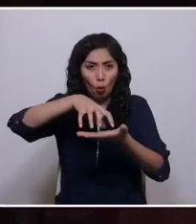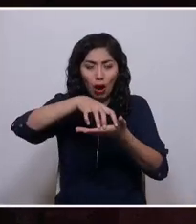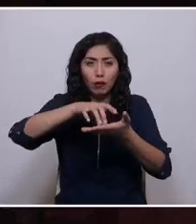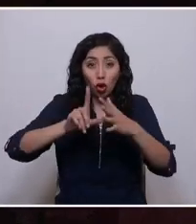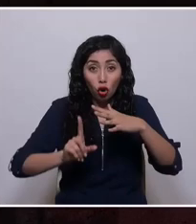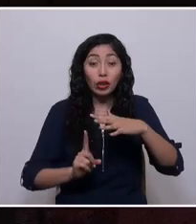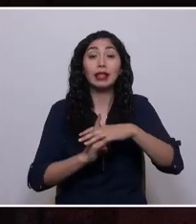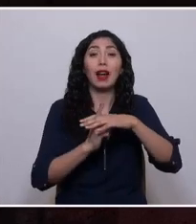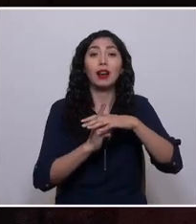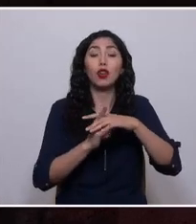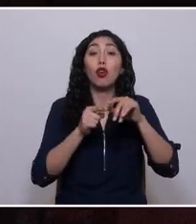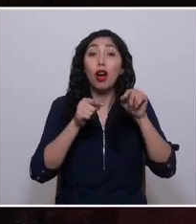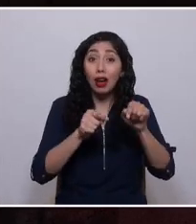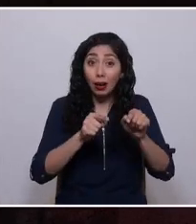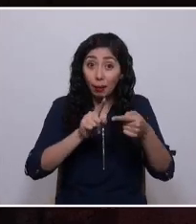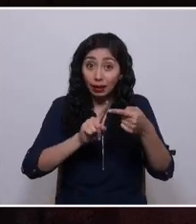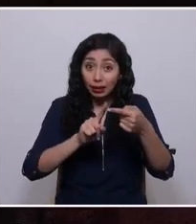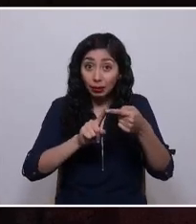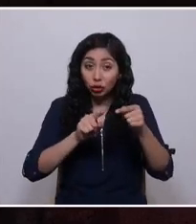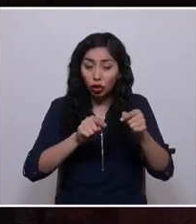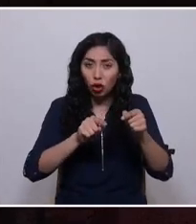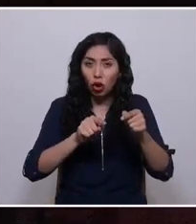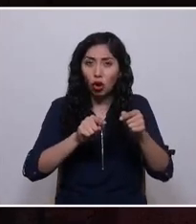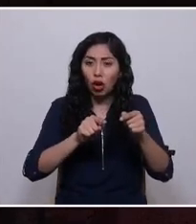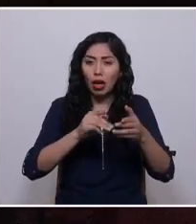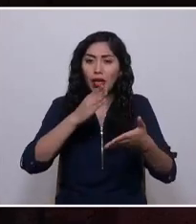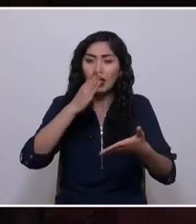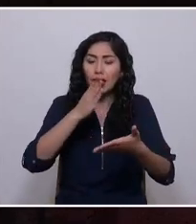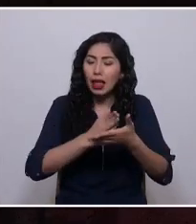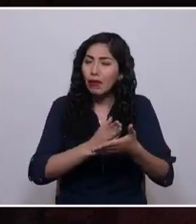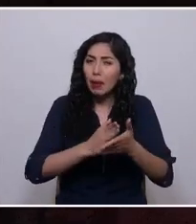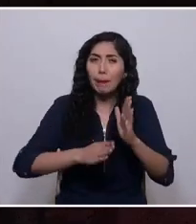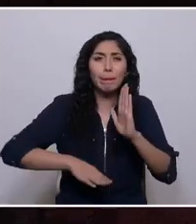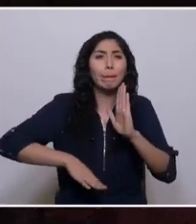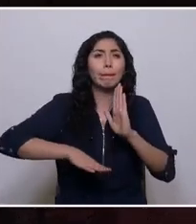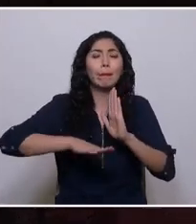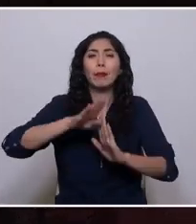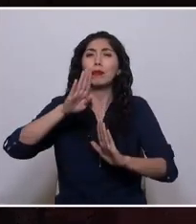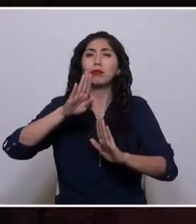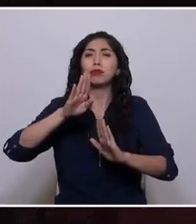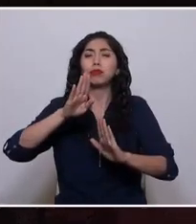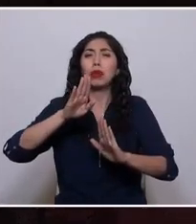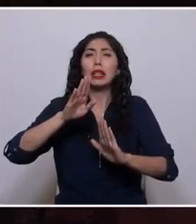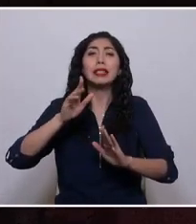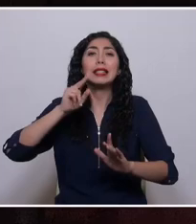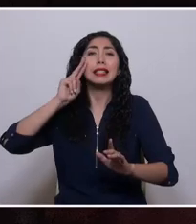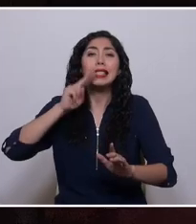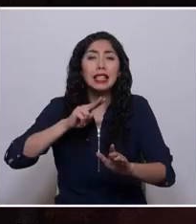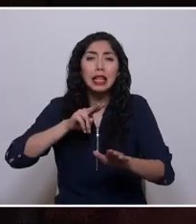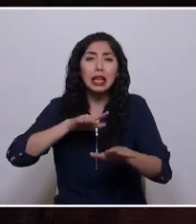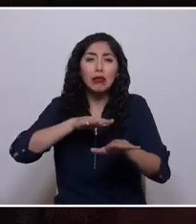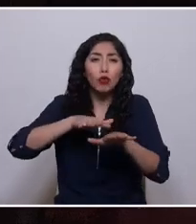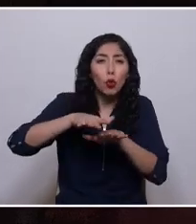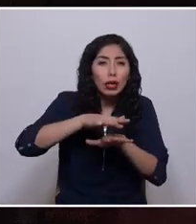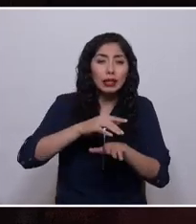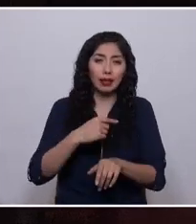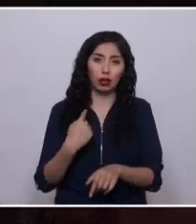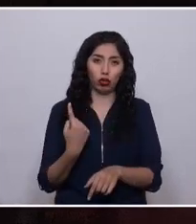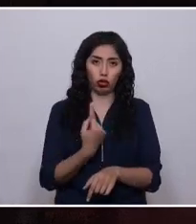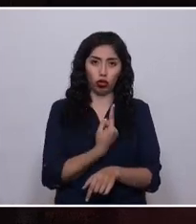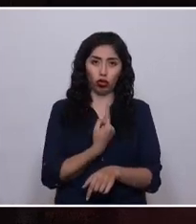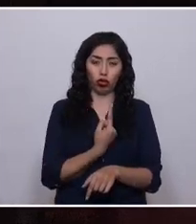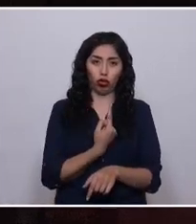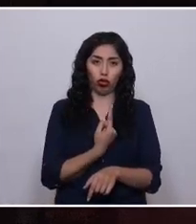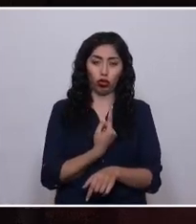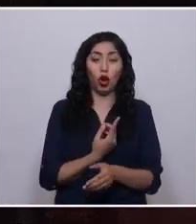originarios sea lo más virgen posible y no tenga la influencia de ninguno de nosotros. Es por eso